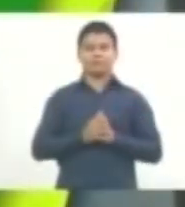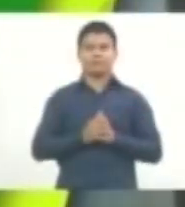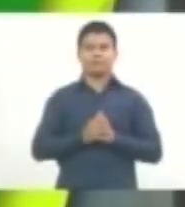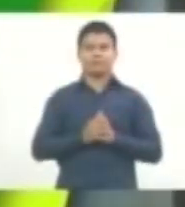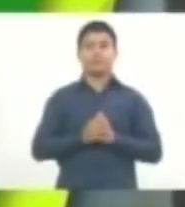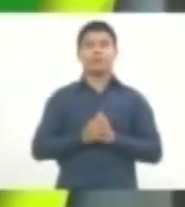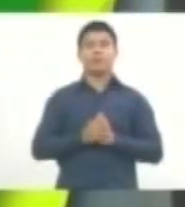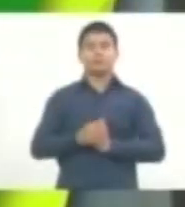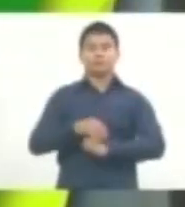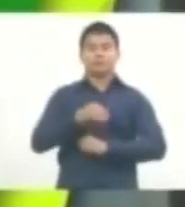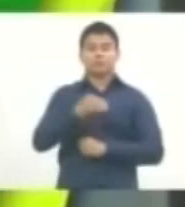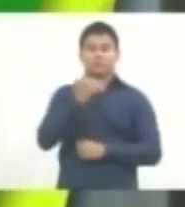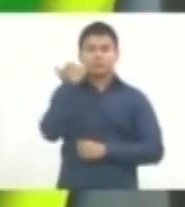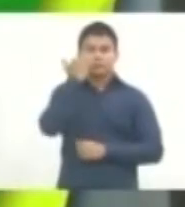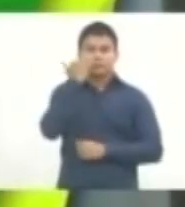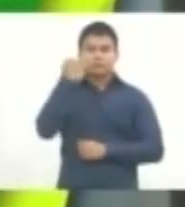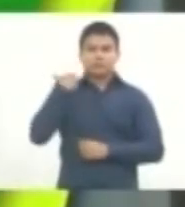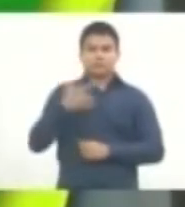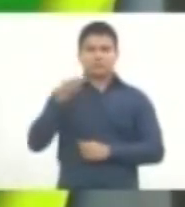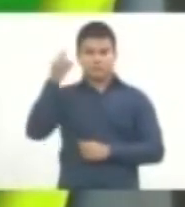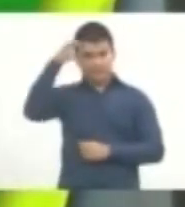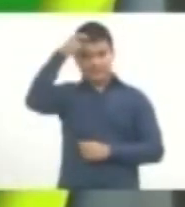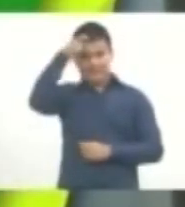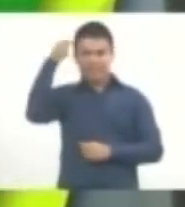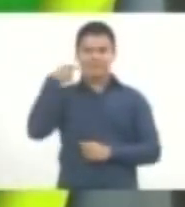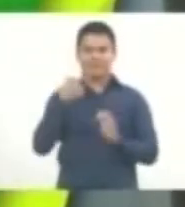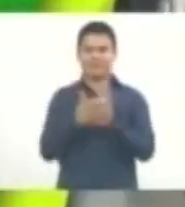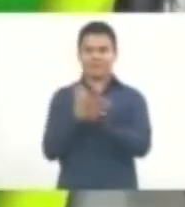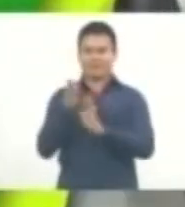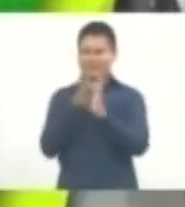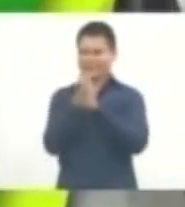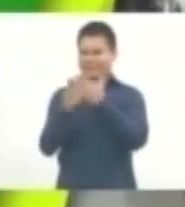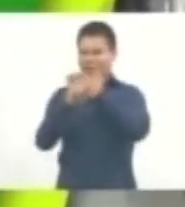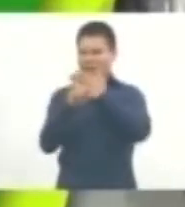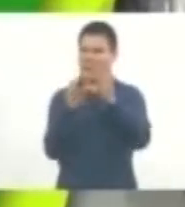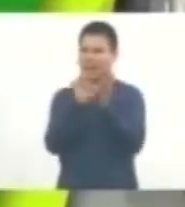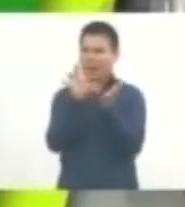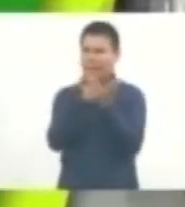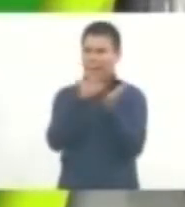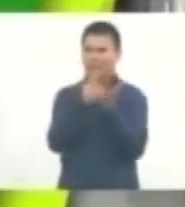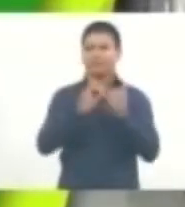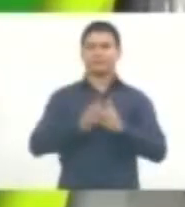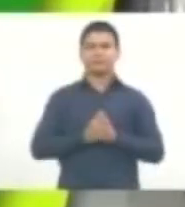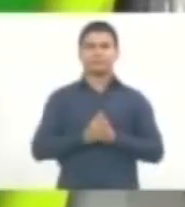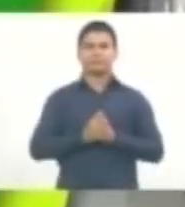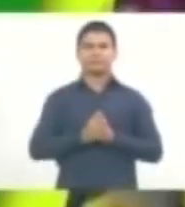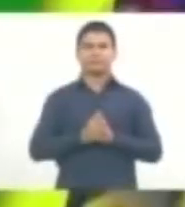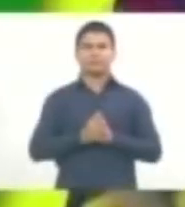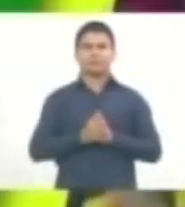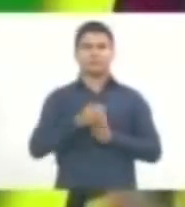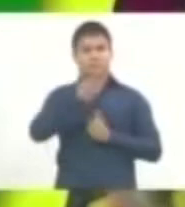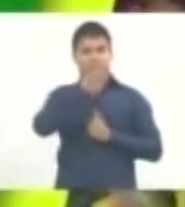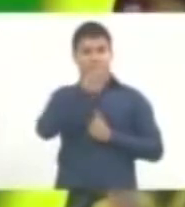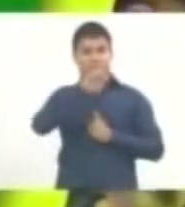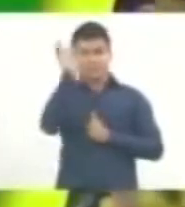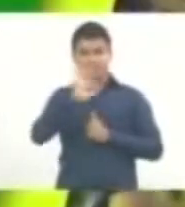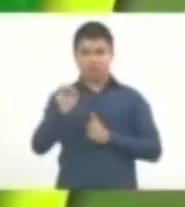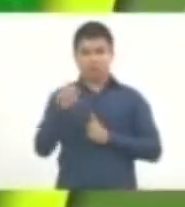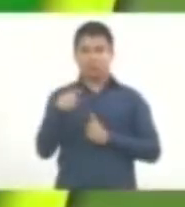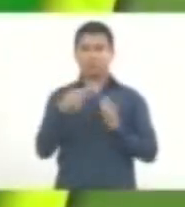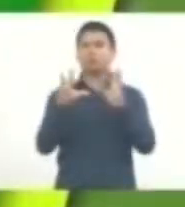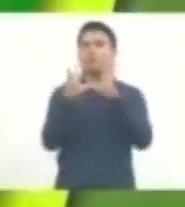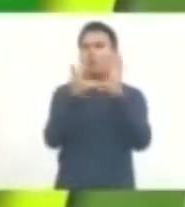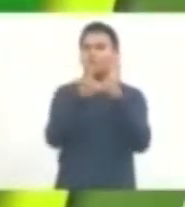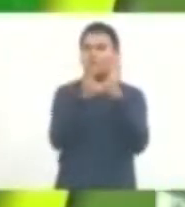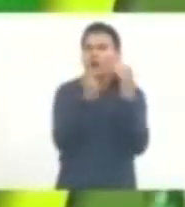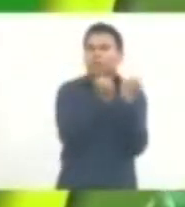Atlántico estremece las redes sociales con expresivos trinos. 70% de la capacidad hotelera en Barranquilla por partido de la